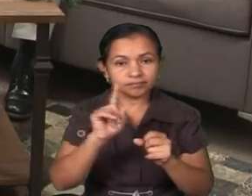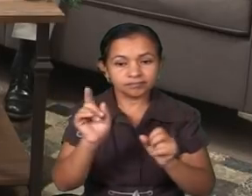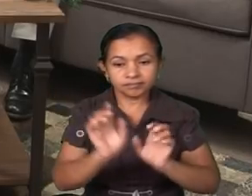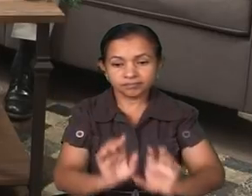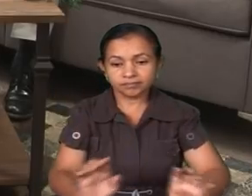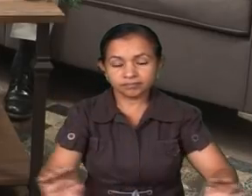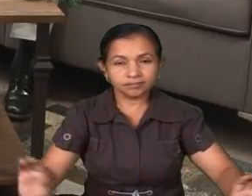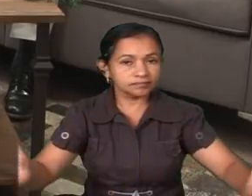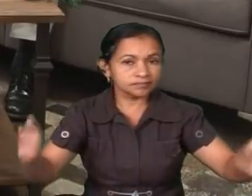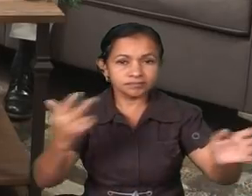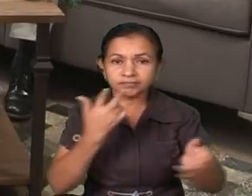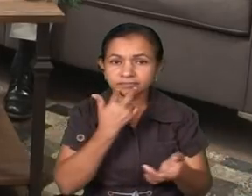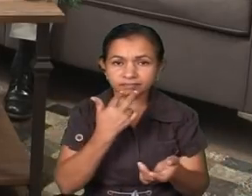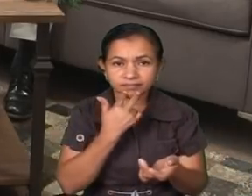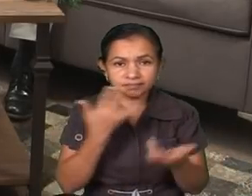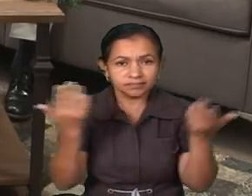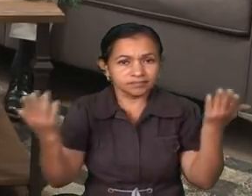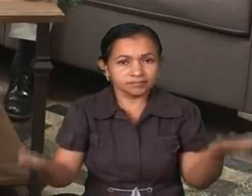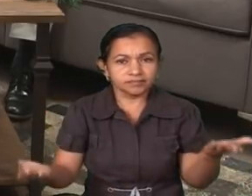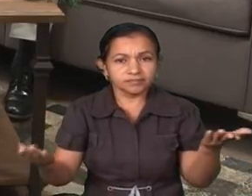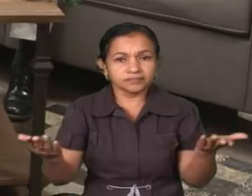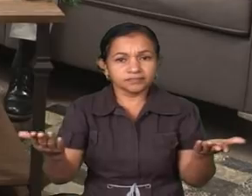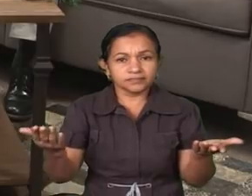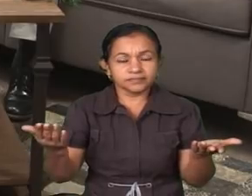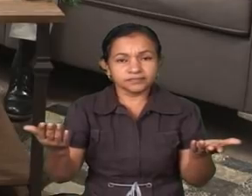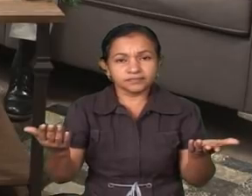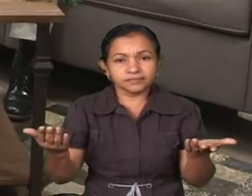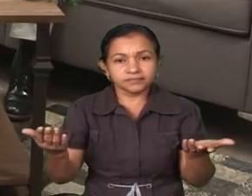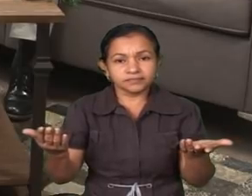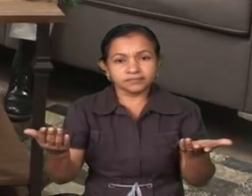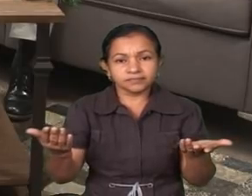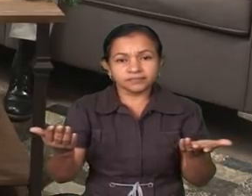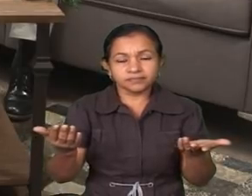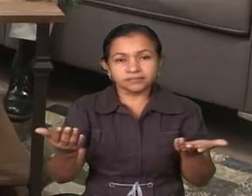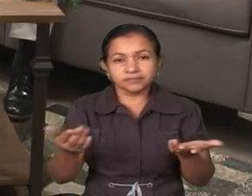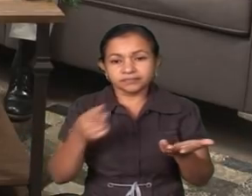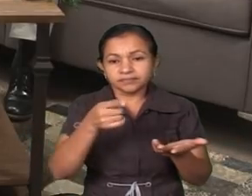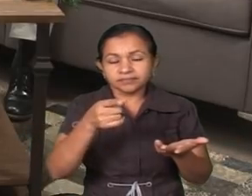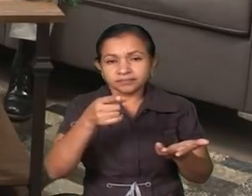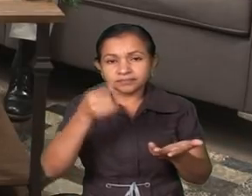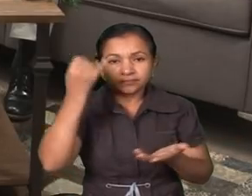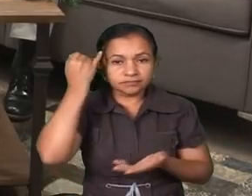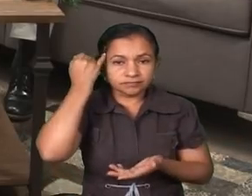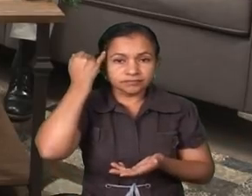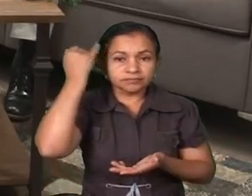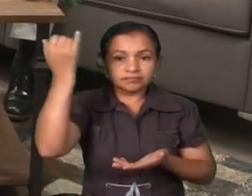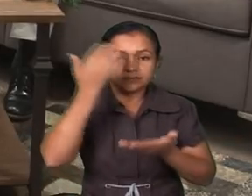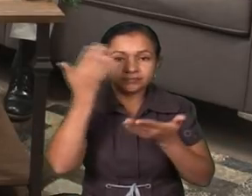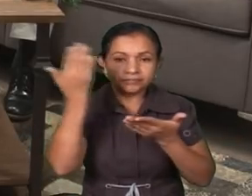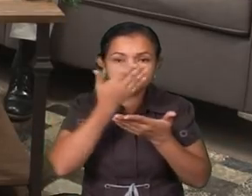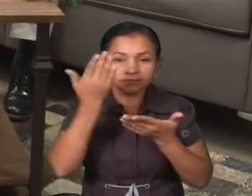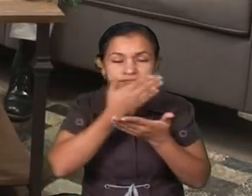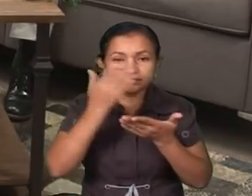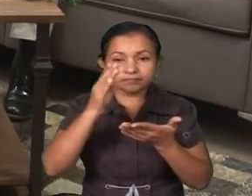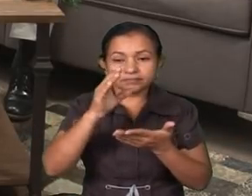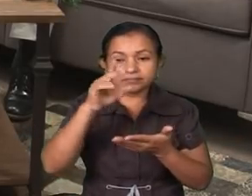niños tampoco. Ni niños. Entonces, pero esta gente con nivel cultural y académico, como Carlos Pela,